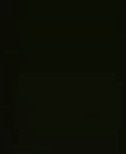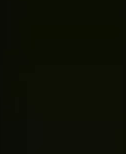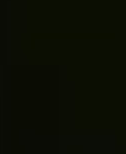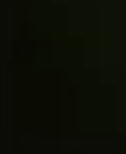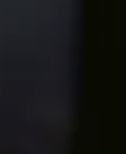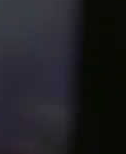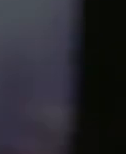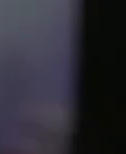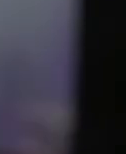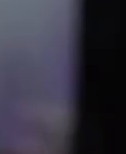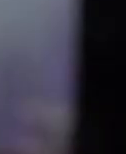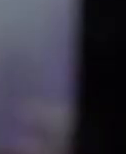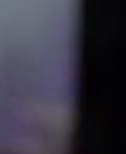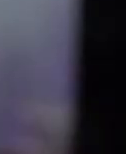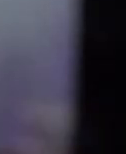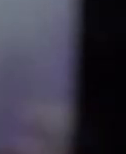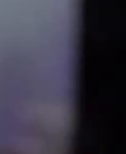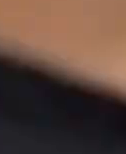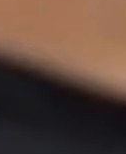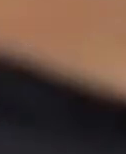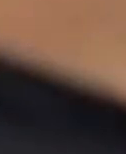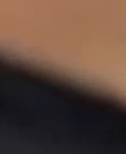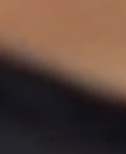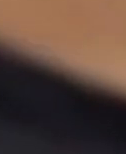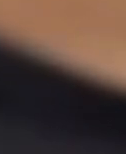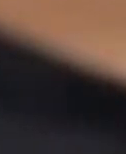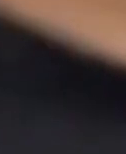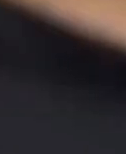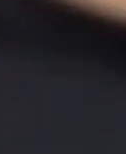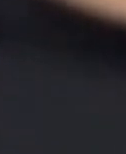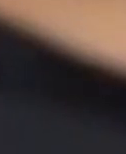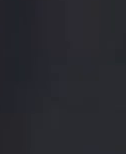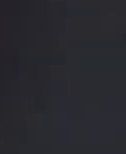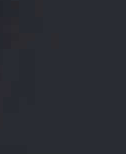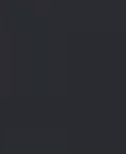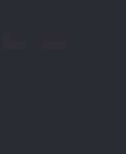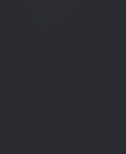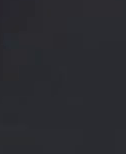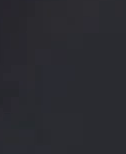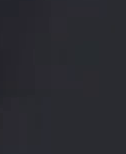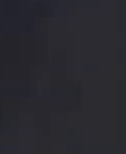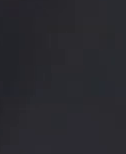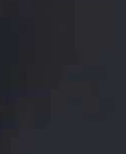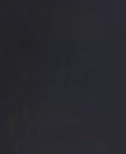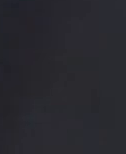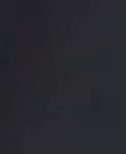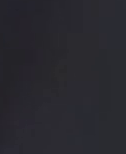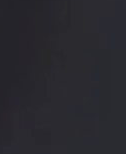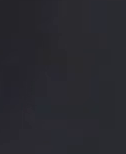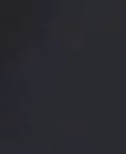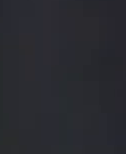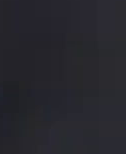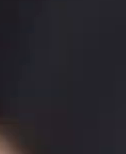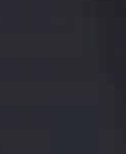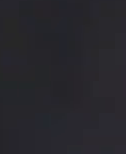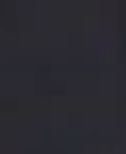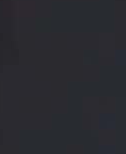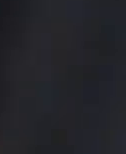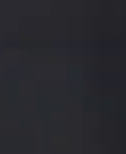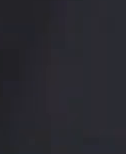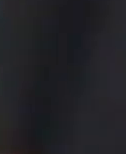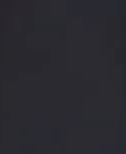grupo tuve que crear un perfil totalmente falso sobre los canales para reclutar jóvenes, manipularlos y llevarlos a...